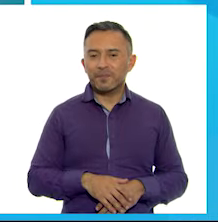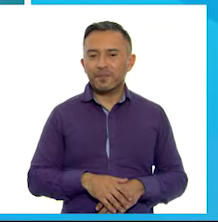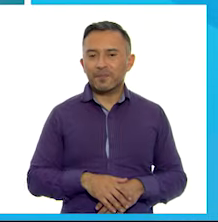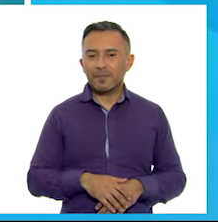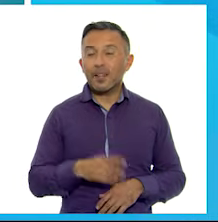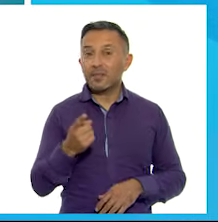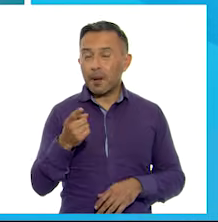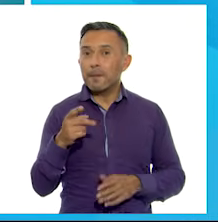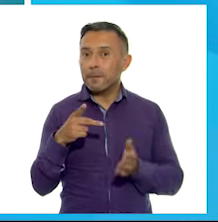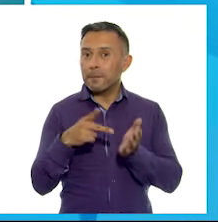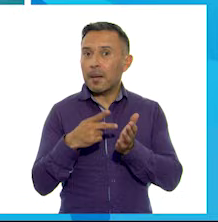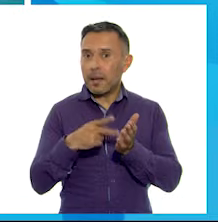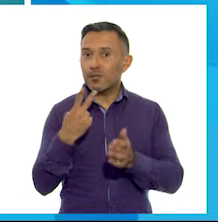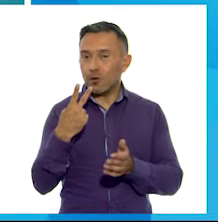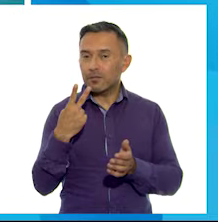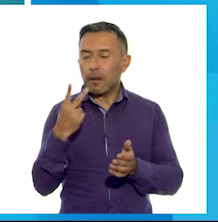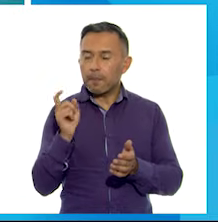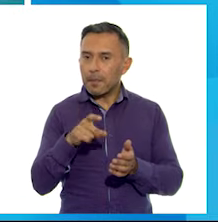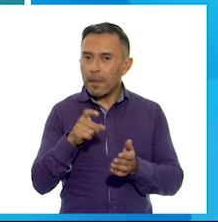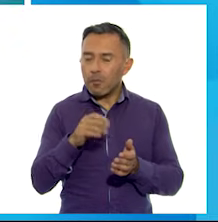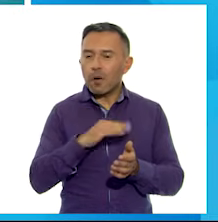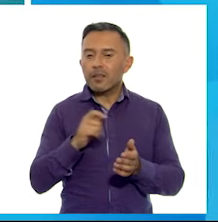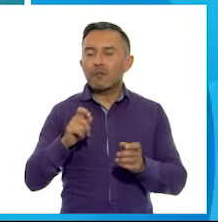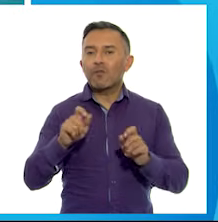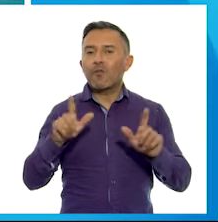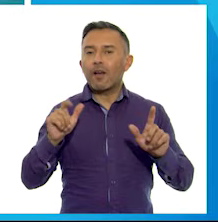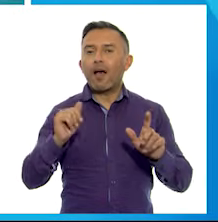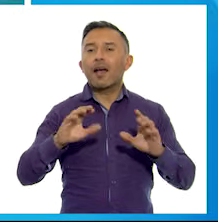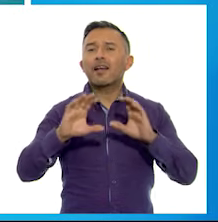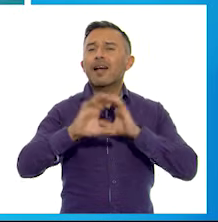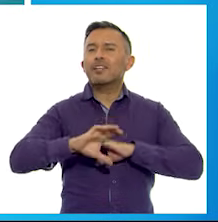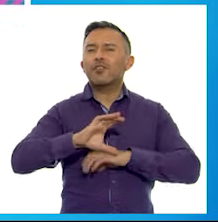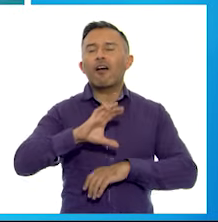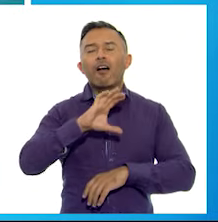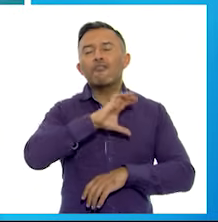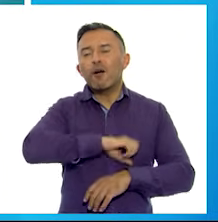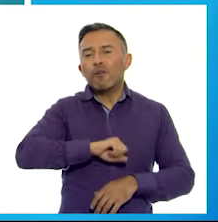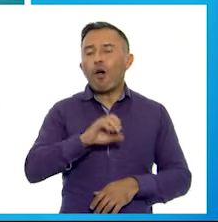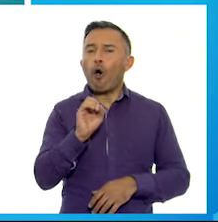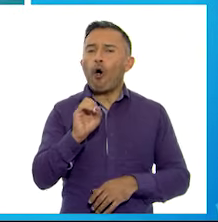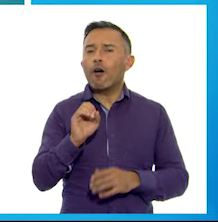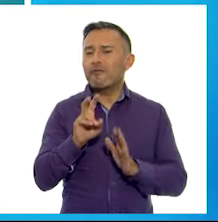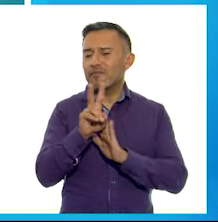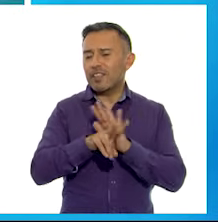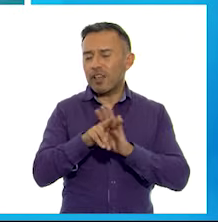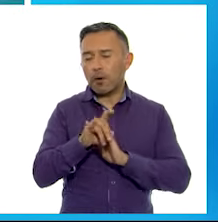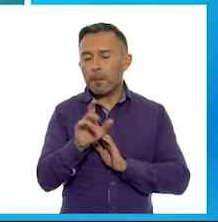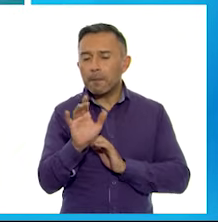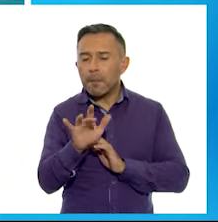Estas dos acciones nos sirven para reproducir nuestra canción favorita o ver un video.